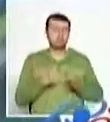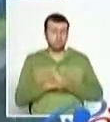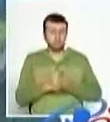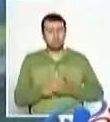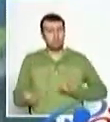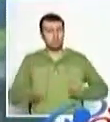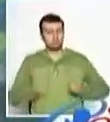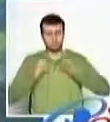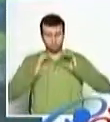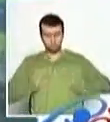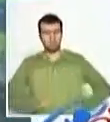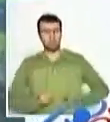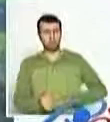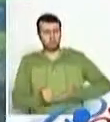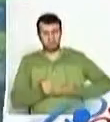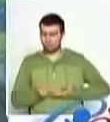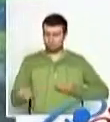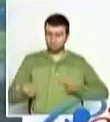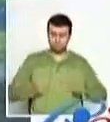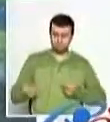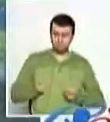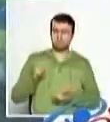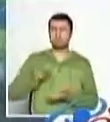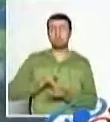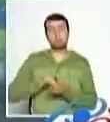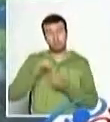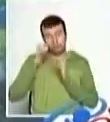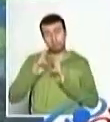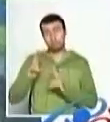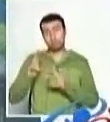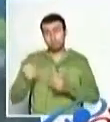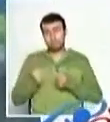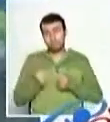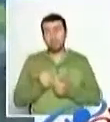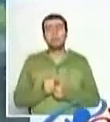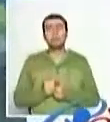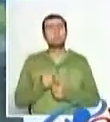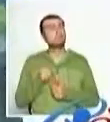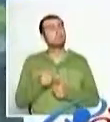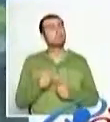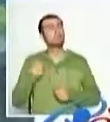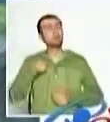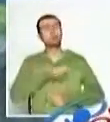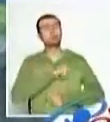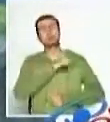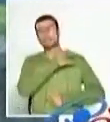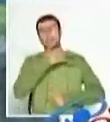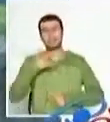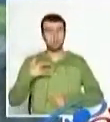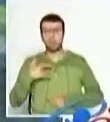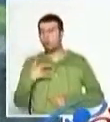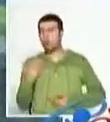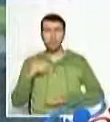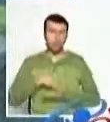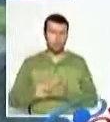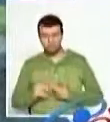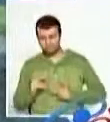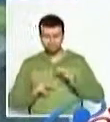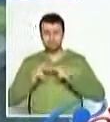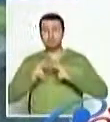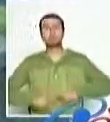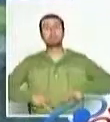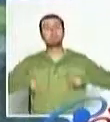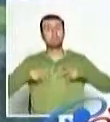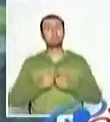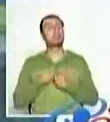bien. Lo decía el doctor Rojas, nosotros hacemos una terapia que se llama Reconstruyendo Vida, en las cuales dejamos que el paciente